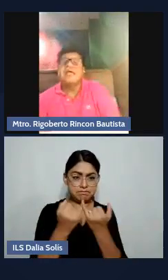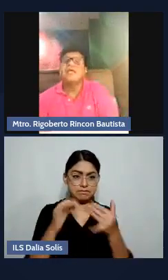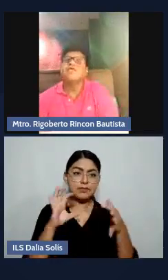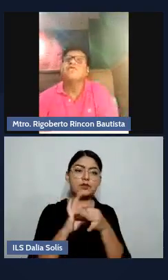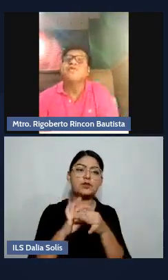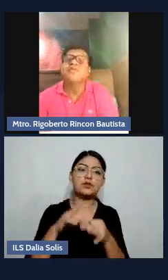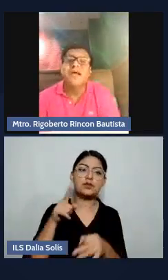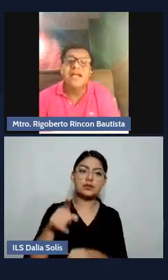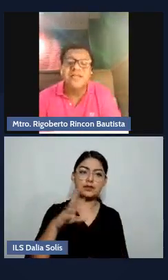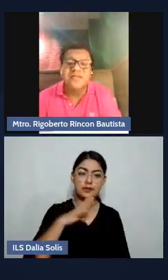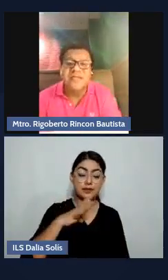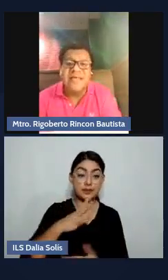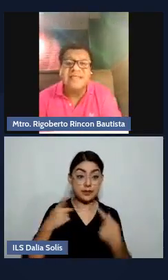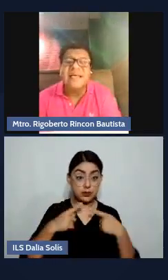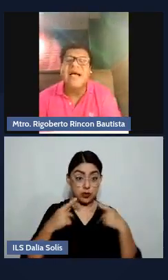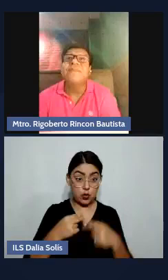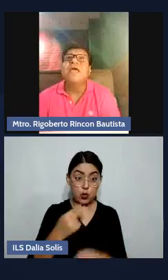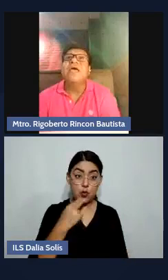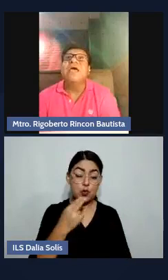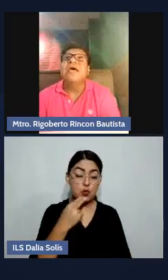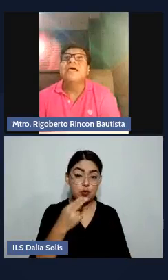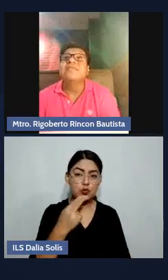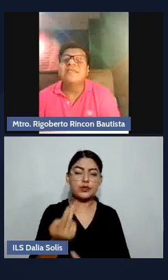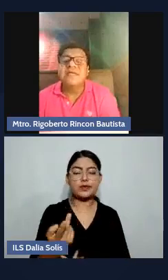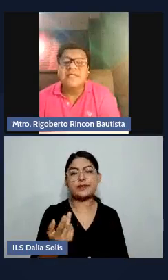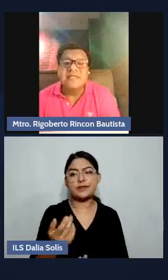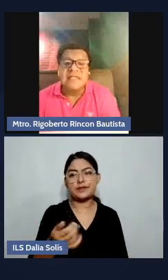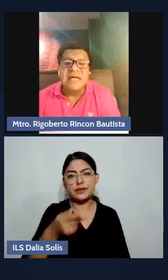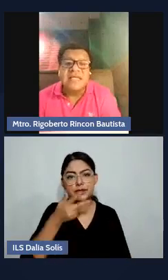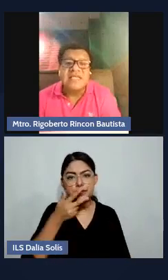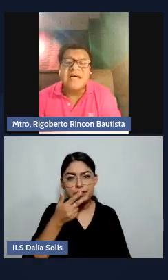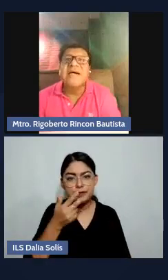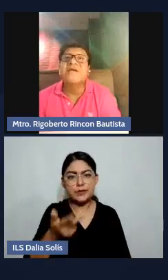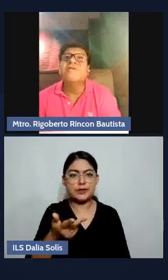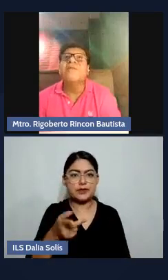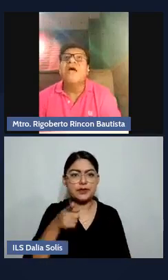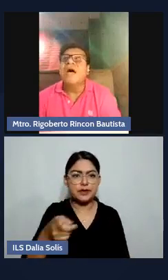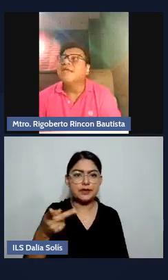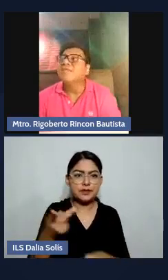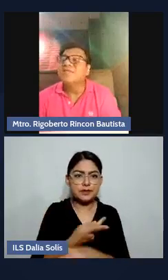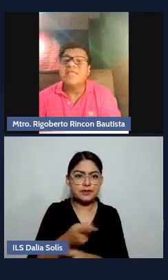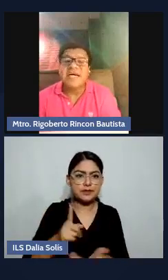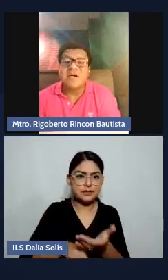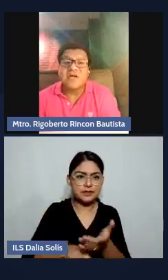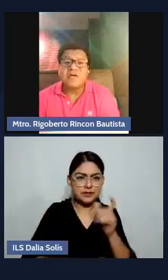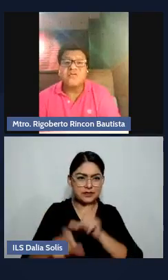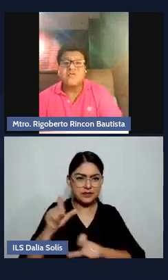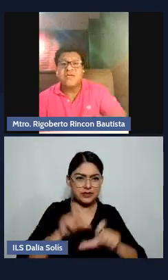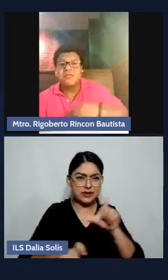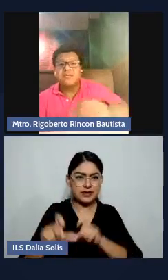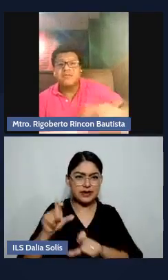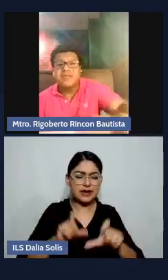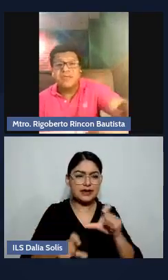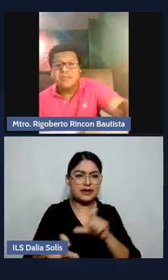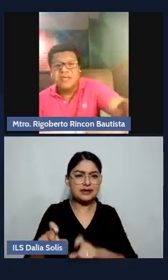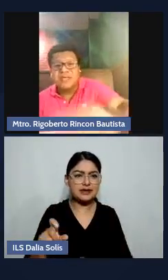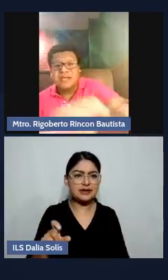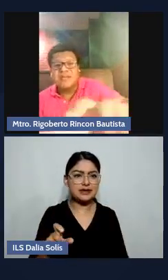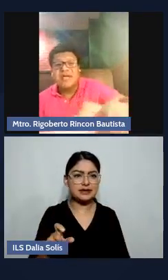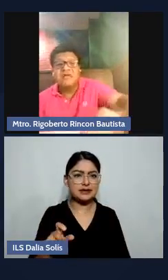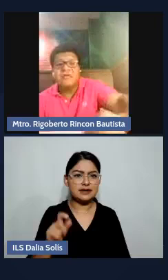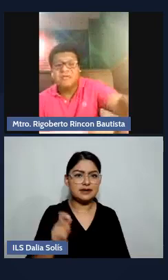consumo de la sustancia del tabaco, después de dejarlo de consumir por un tiempo determinado,